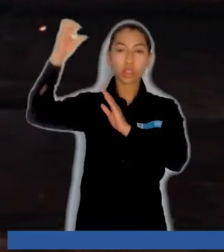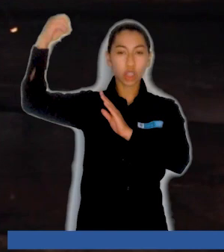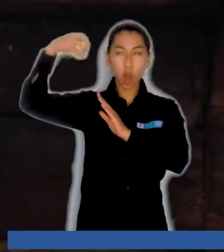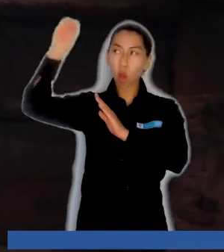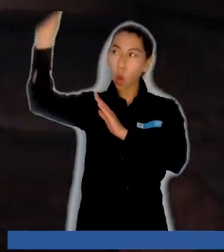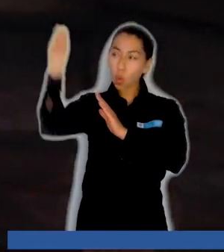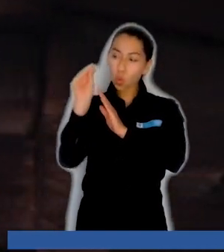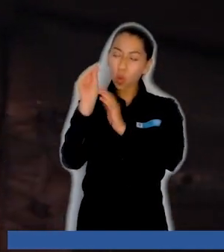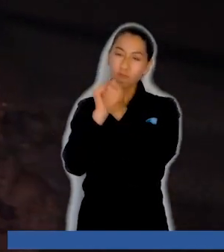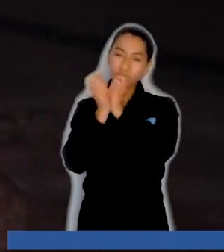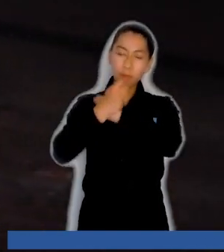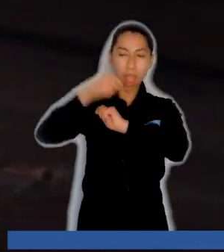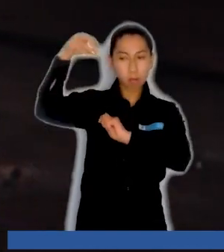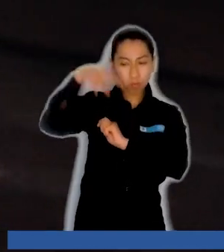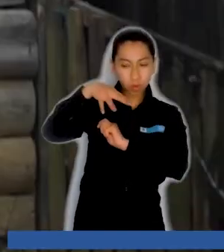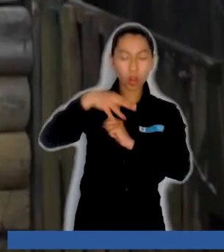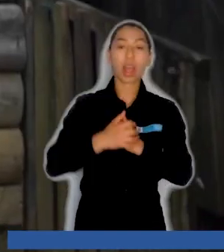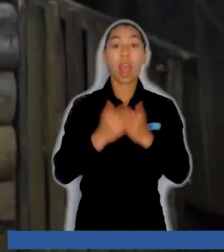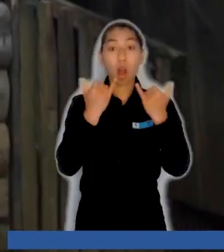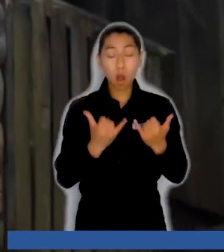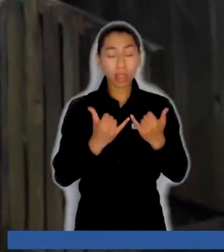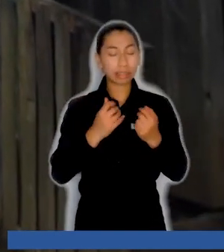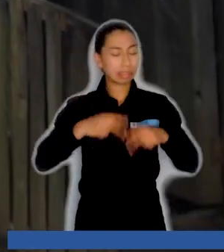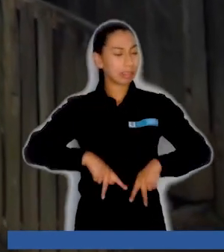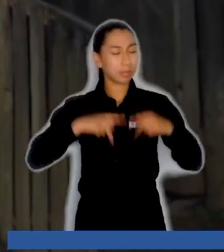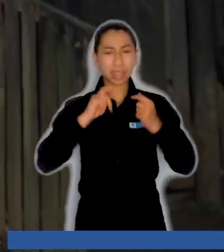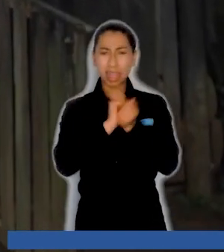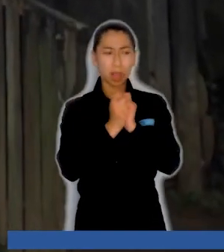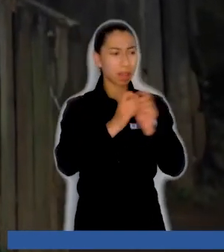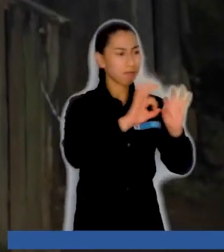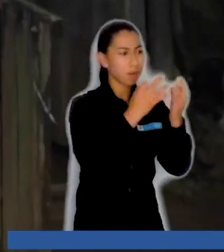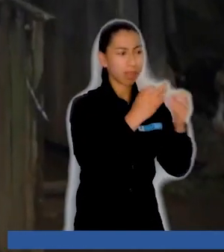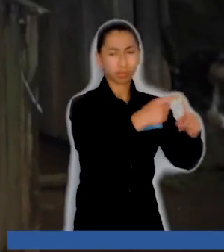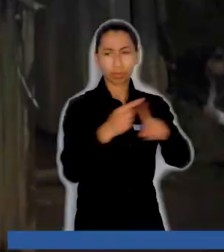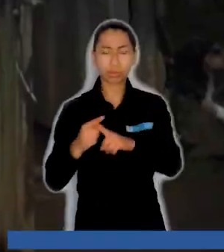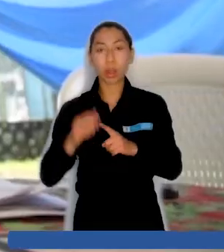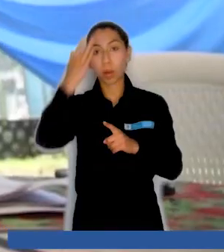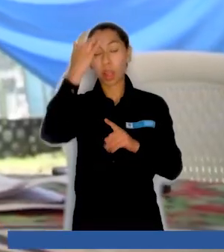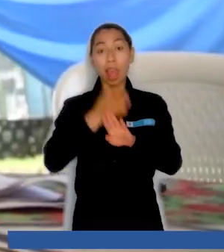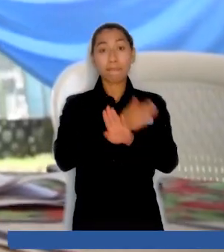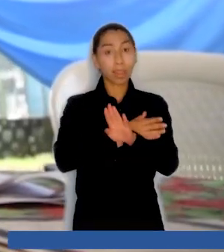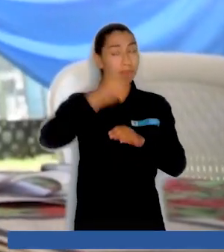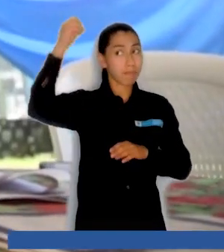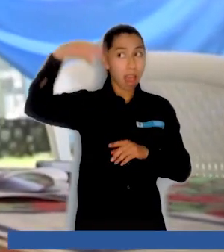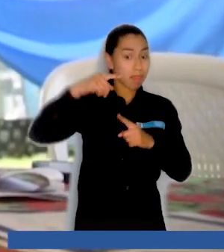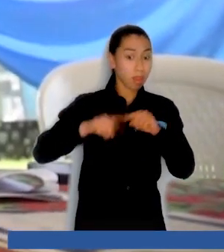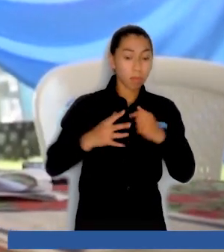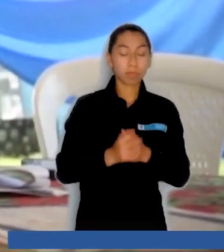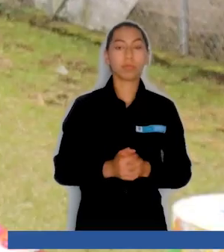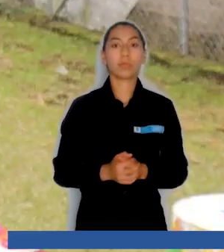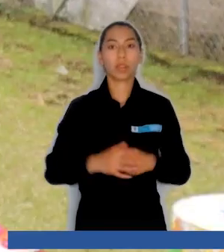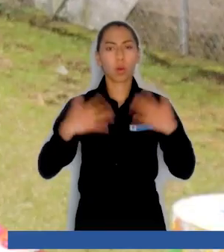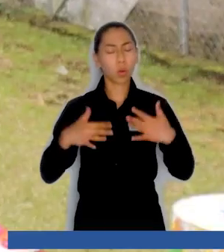transforma la calidad de vida de muchas familias que no podían contar con energía. Y a todas las entidades que hacen parte de este